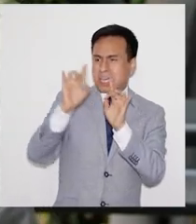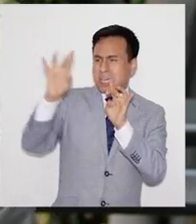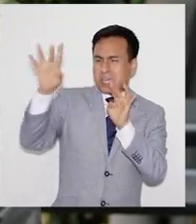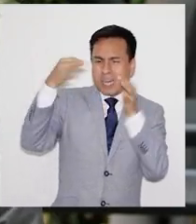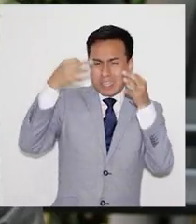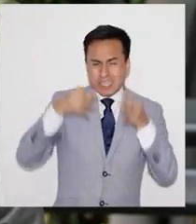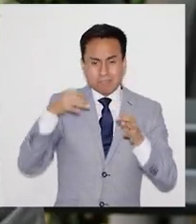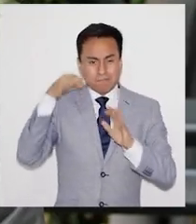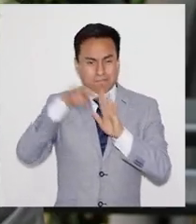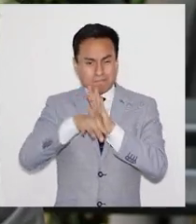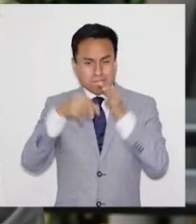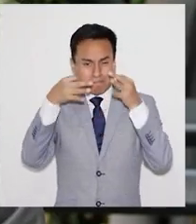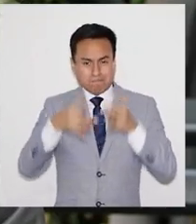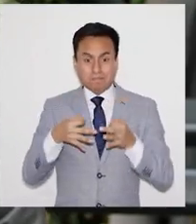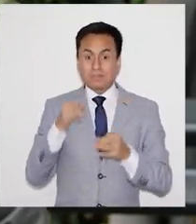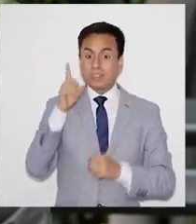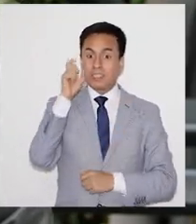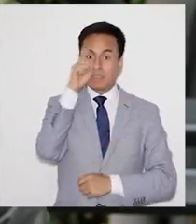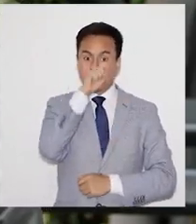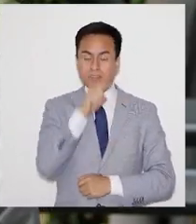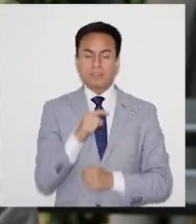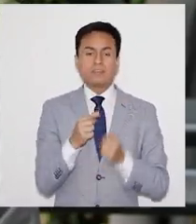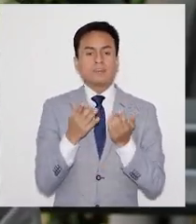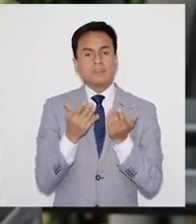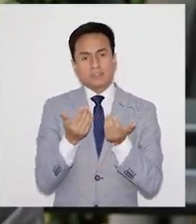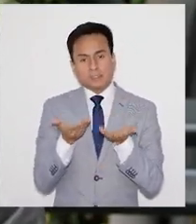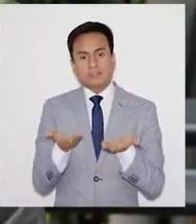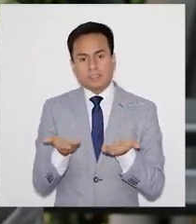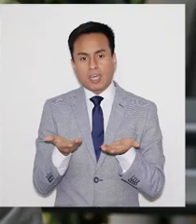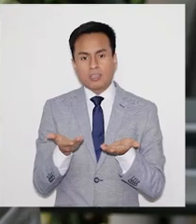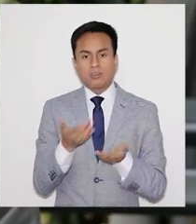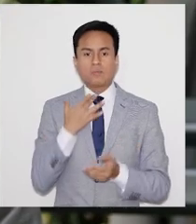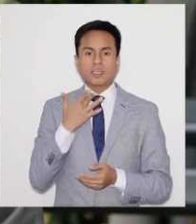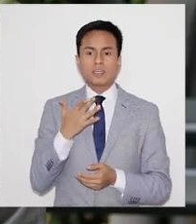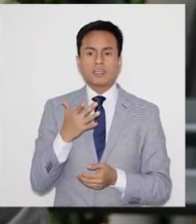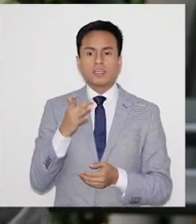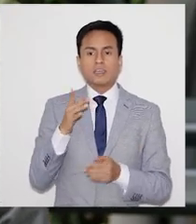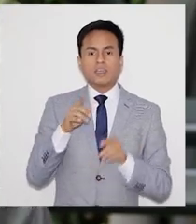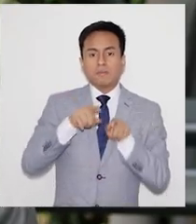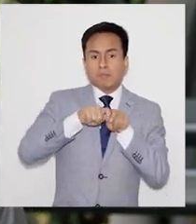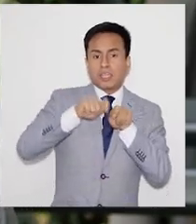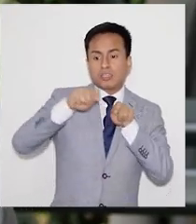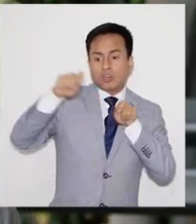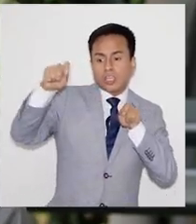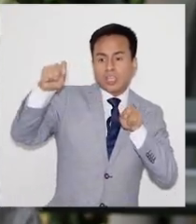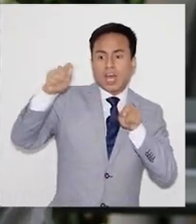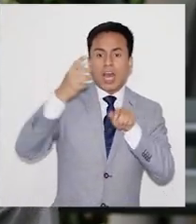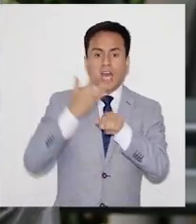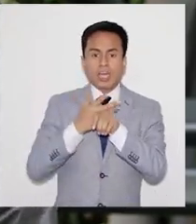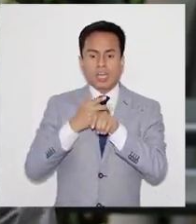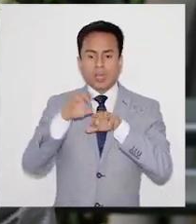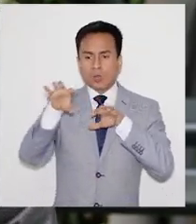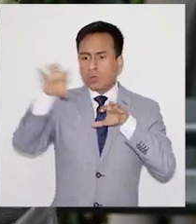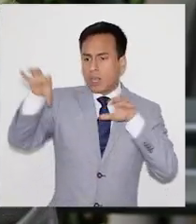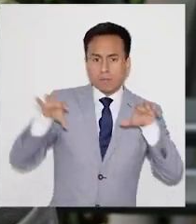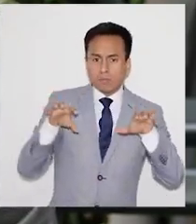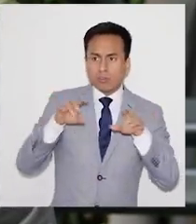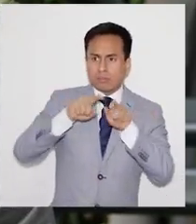precisa. Y es sumamente necesario, porque si no todas las mediciones que uno realiza de los cuerpos